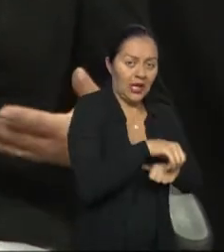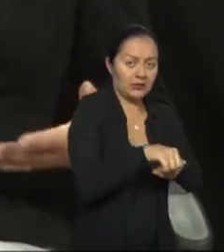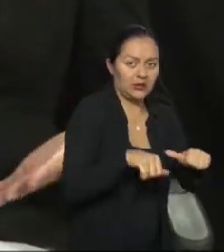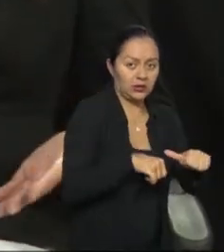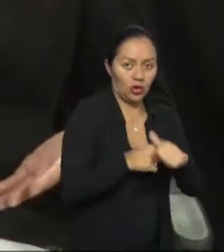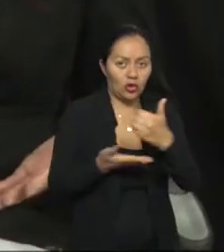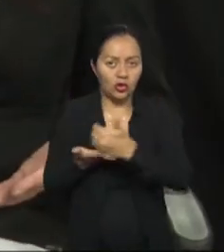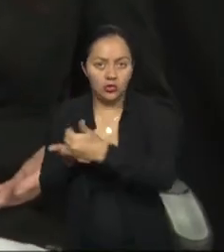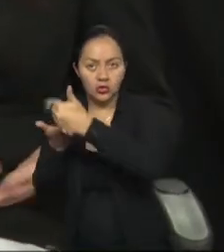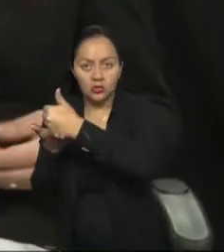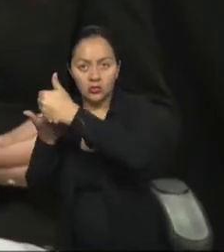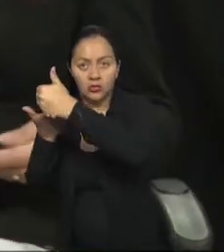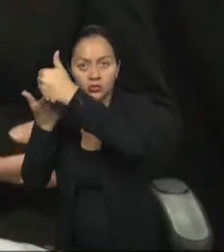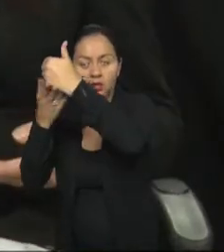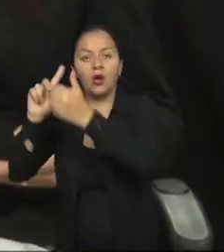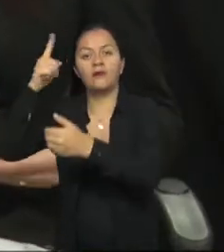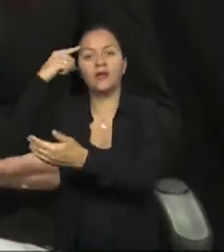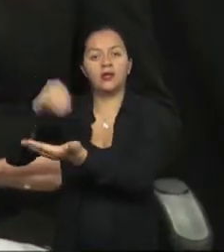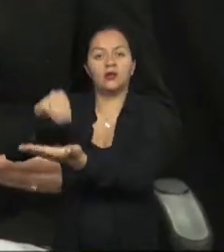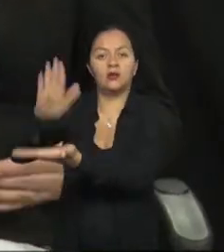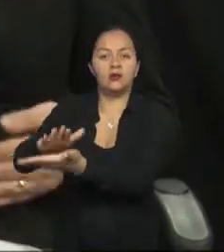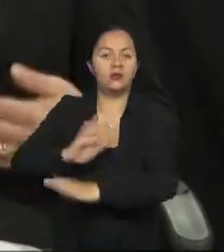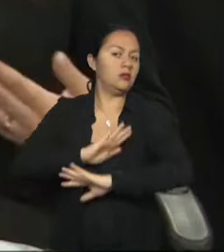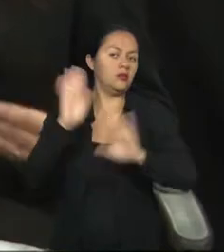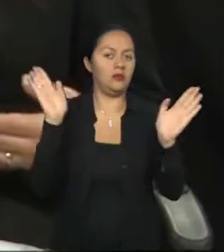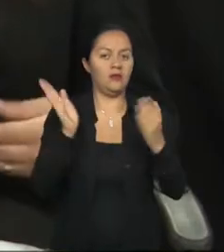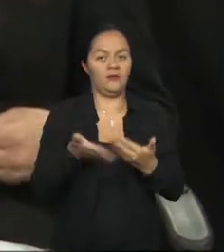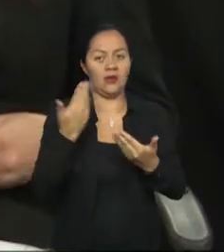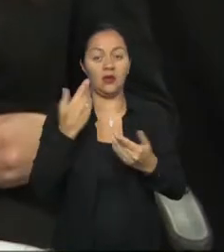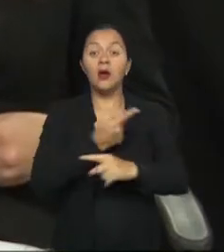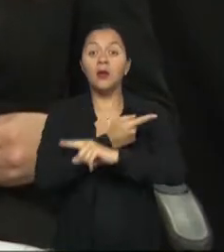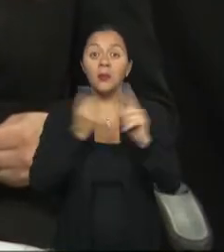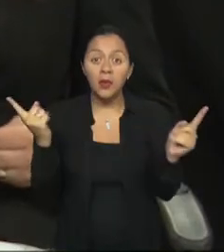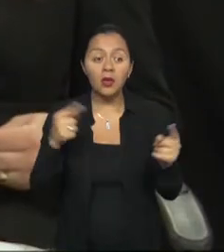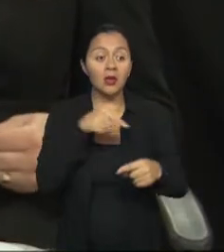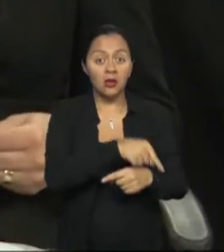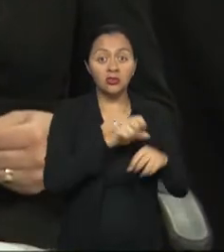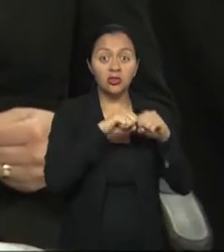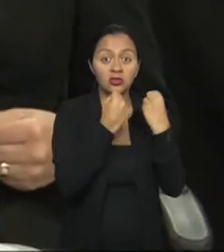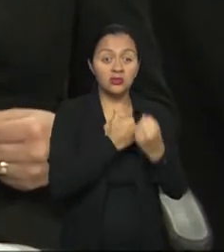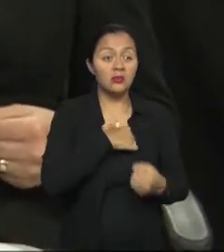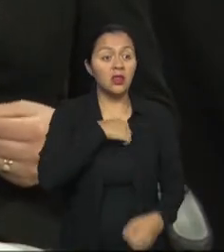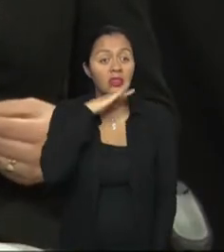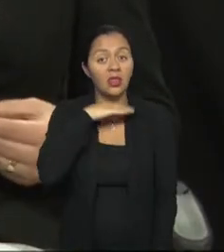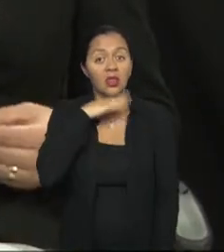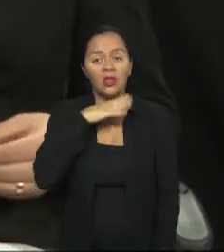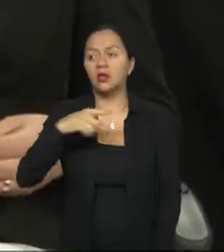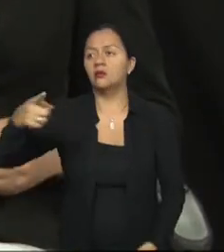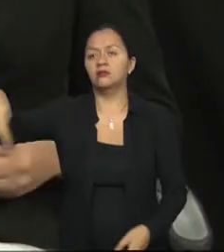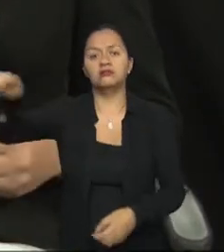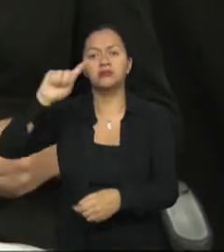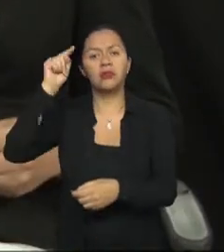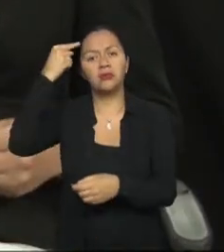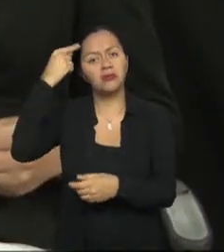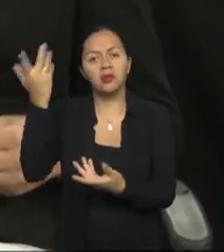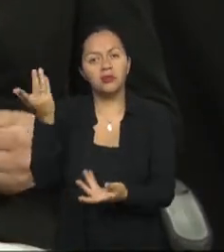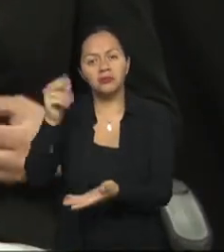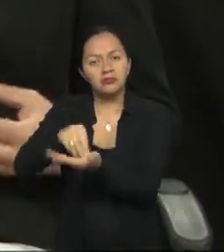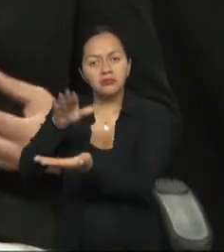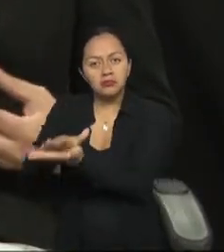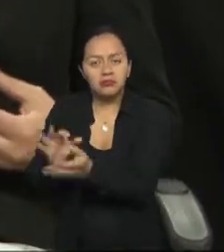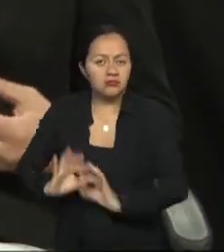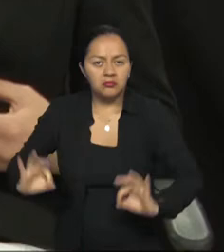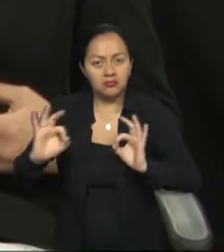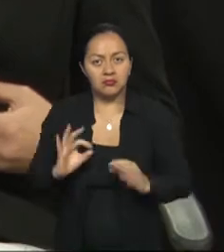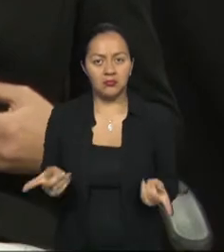que le dio el empuje inicial para que luego tenga continuidad, pues para los gobiernos